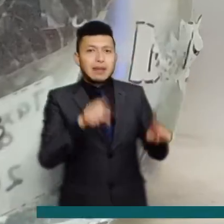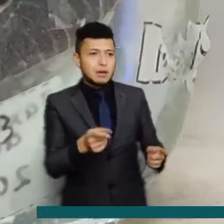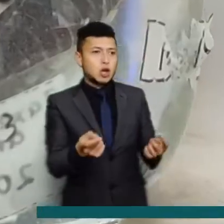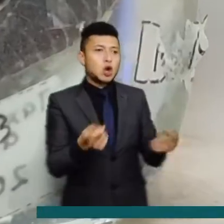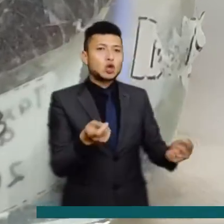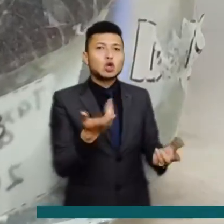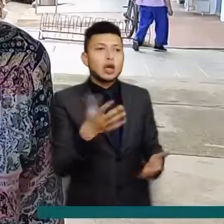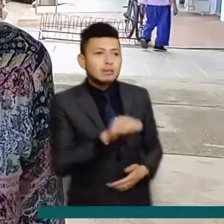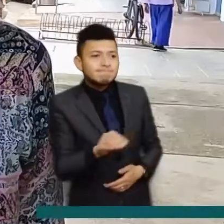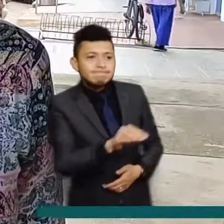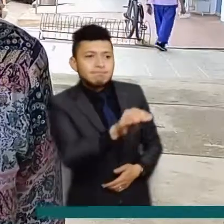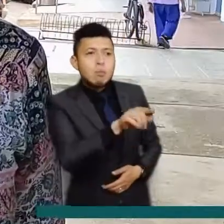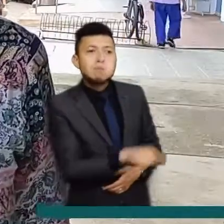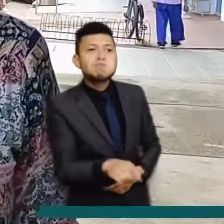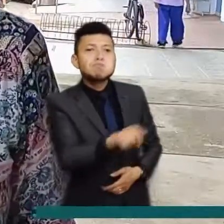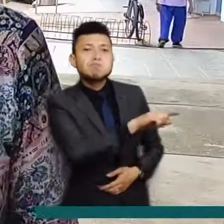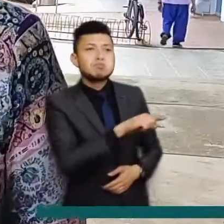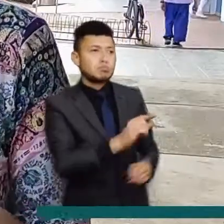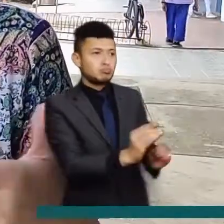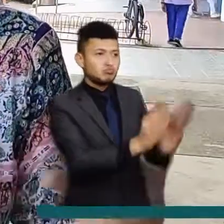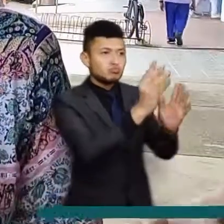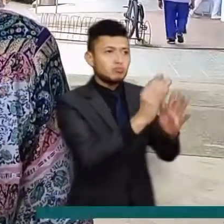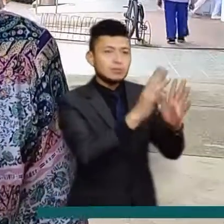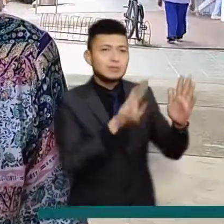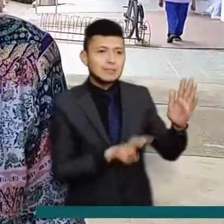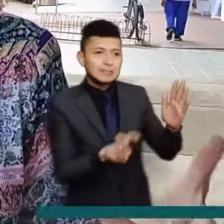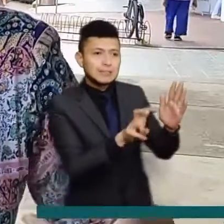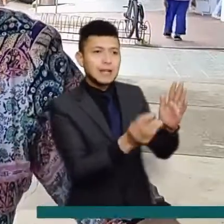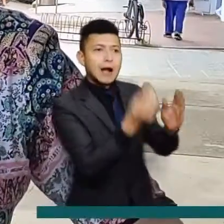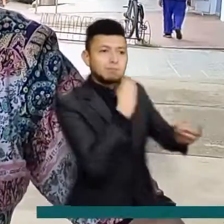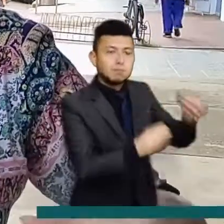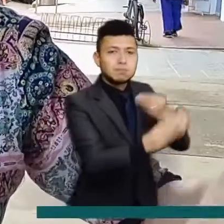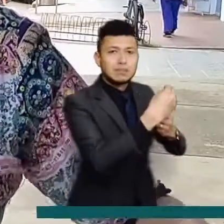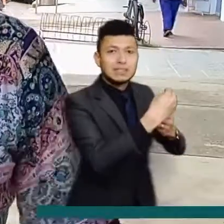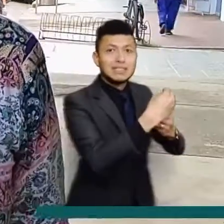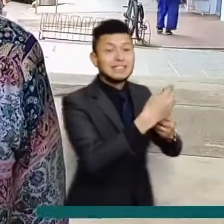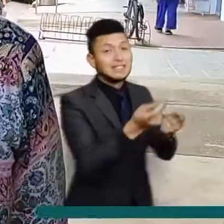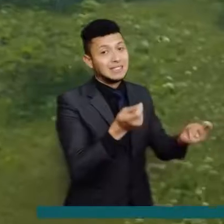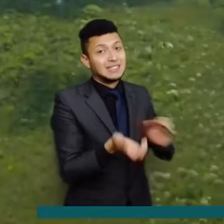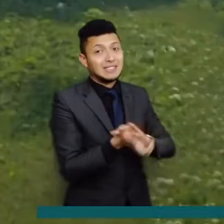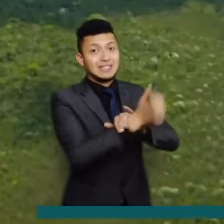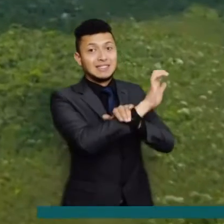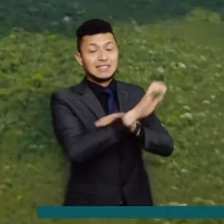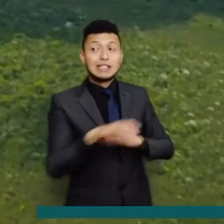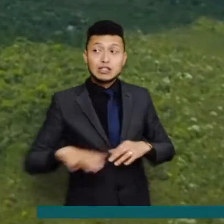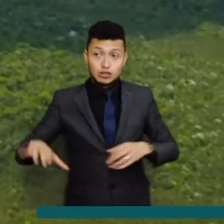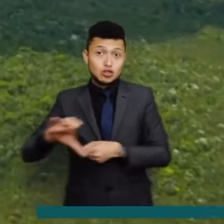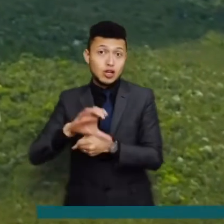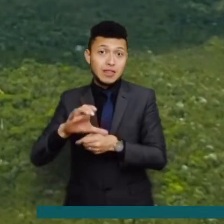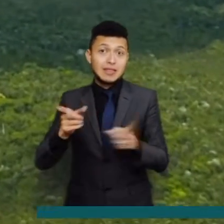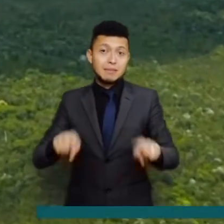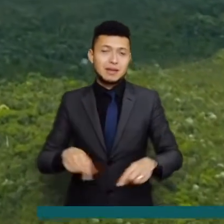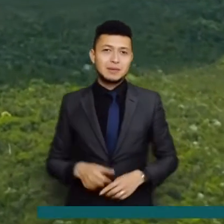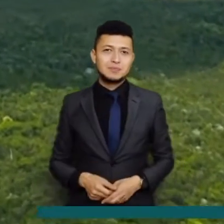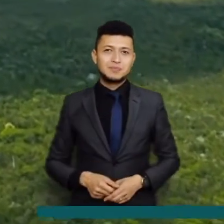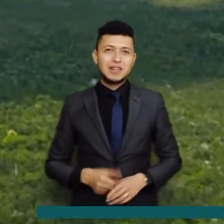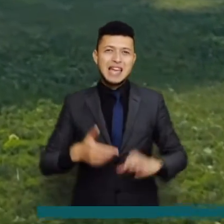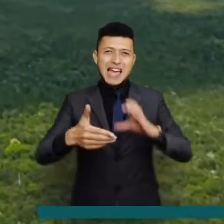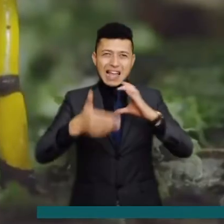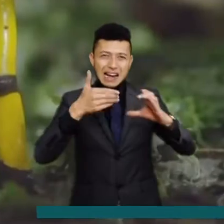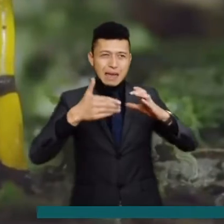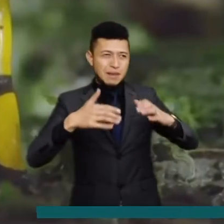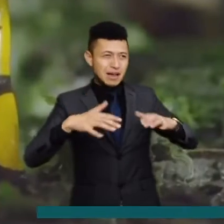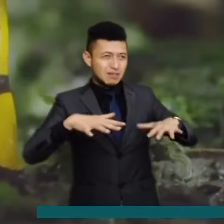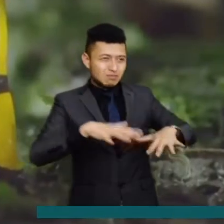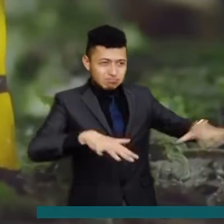plagas, como son los roedores en algunos cultivos o en algunos lugares, incluso aquí en la ciudad. Los climas tropicales y la selva